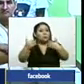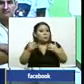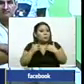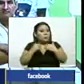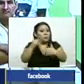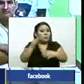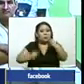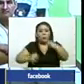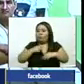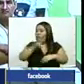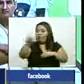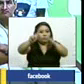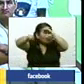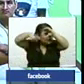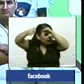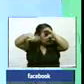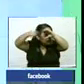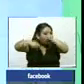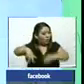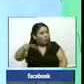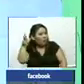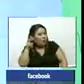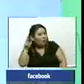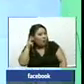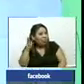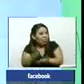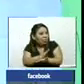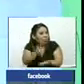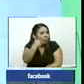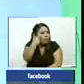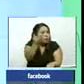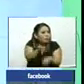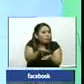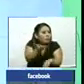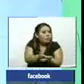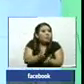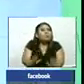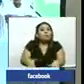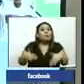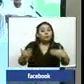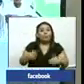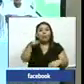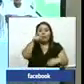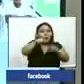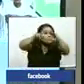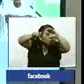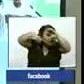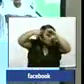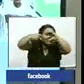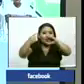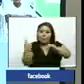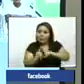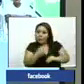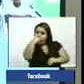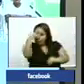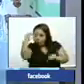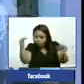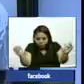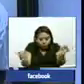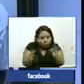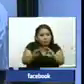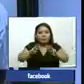no reproducir audios ni videos utilizados como evidencia, entre ellos en los que aparecerían políticos reunidos